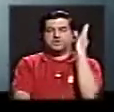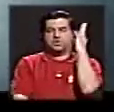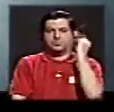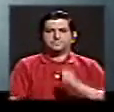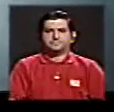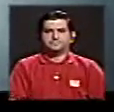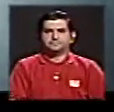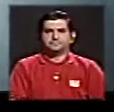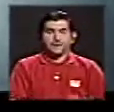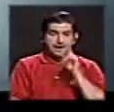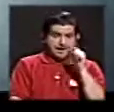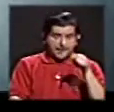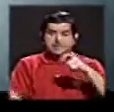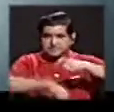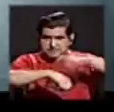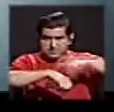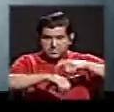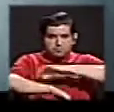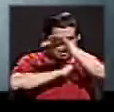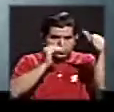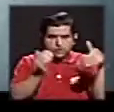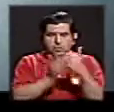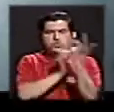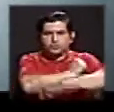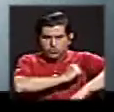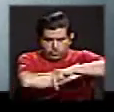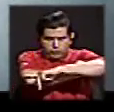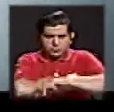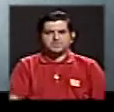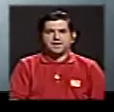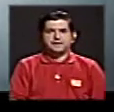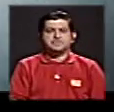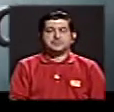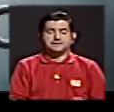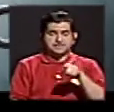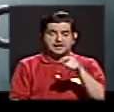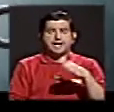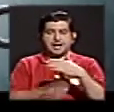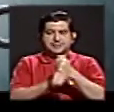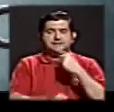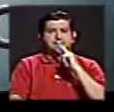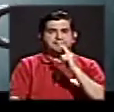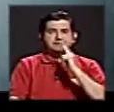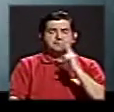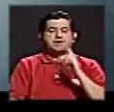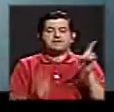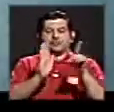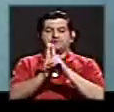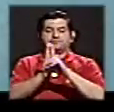mujer. Es hora de que todos los países hagan realidad ese derecho.